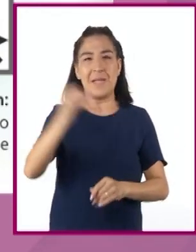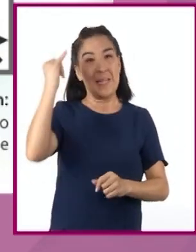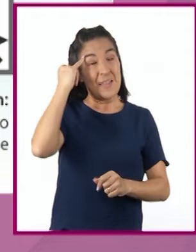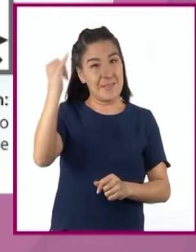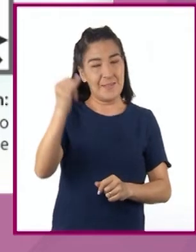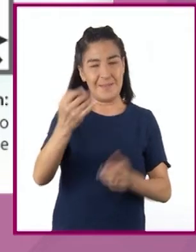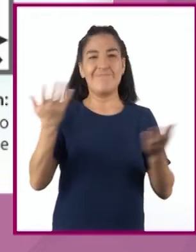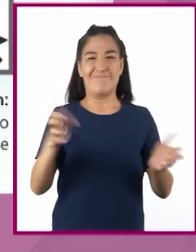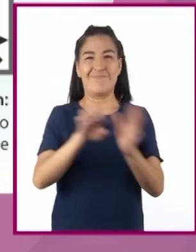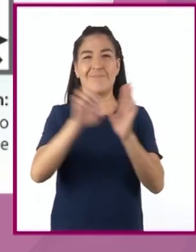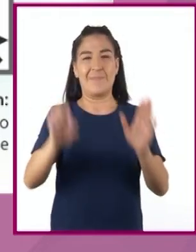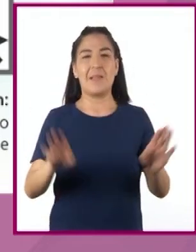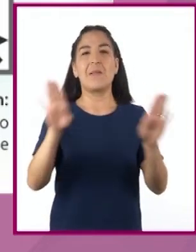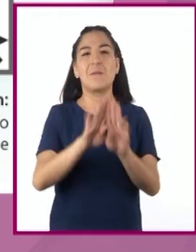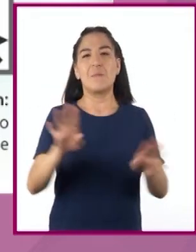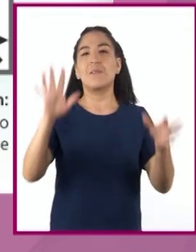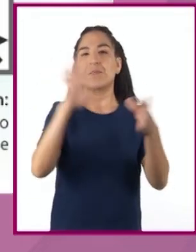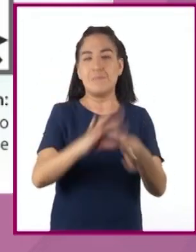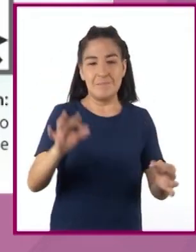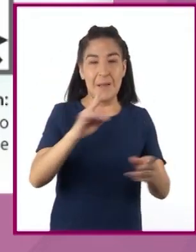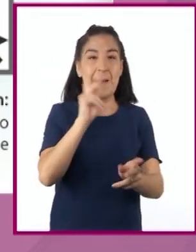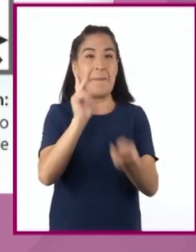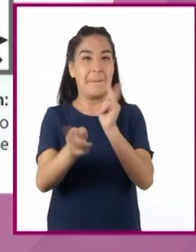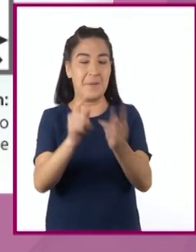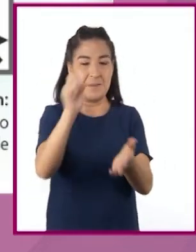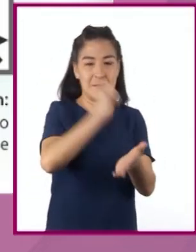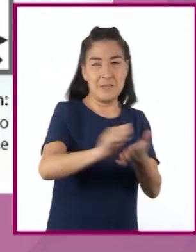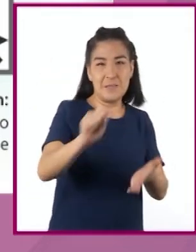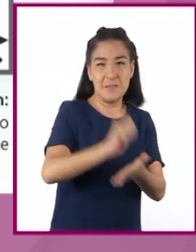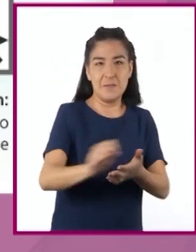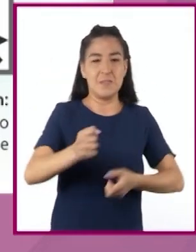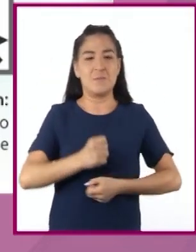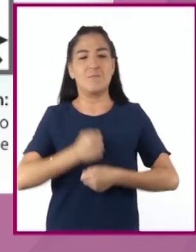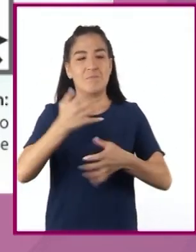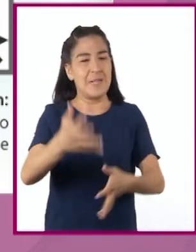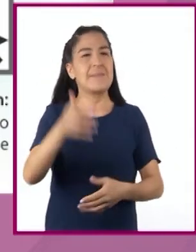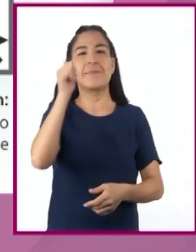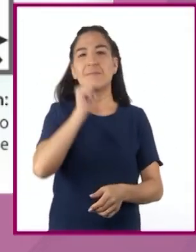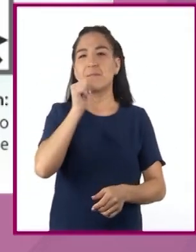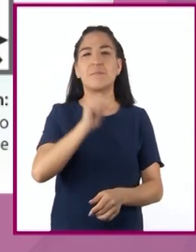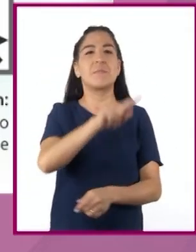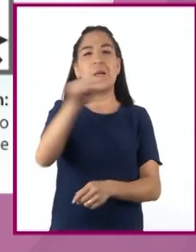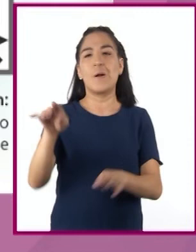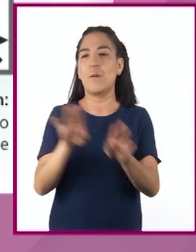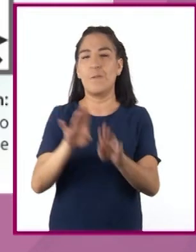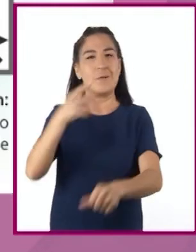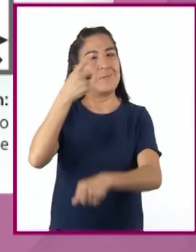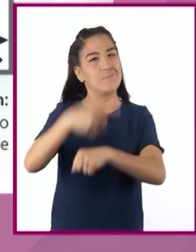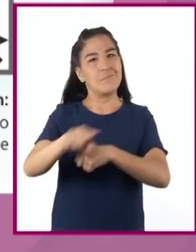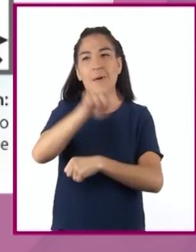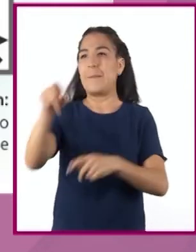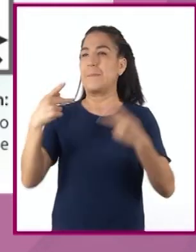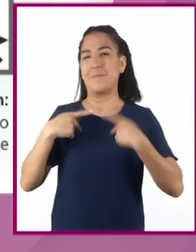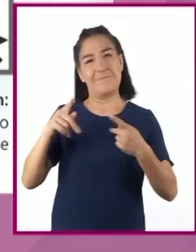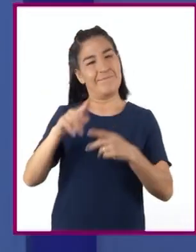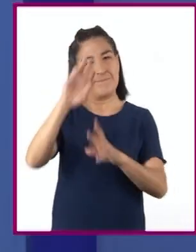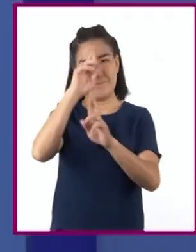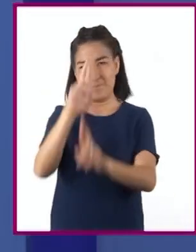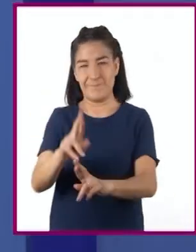es decir, hablar, escribir, expresarse, siempre que no dañen los derechos de otros.